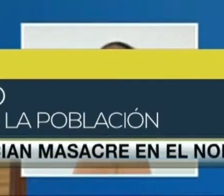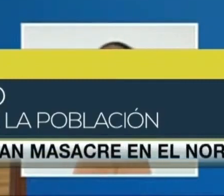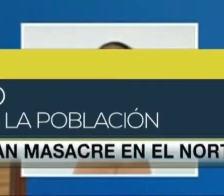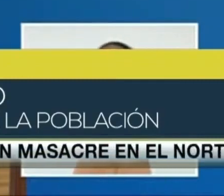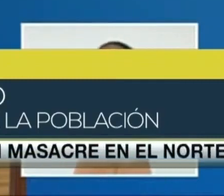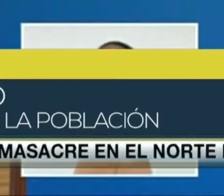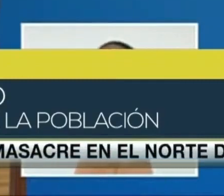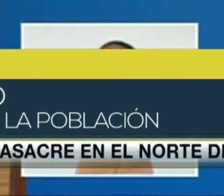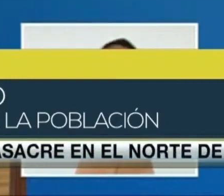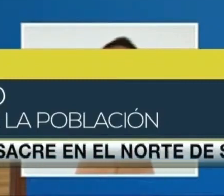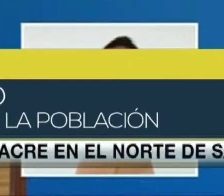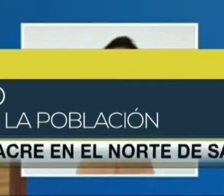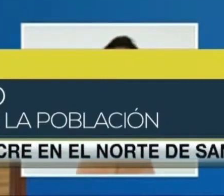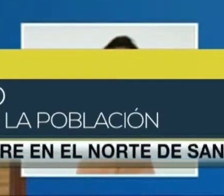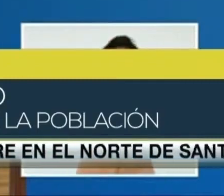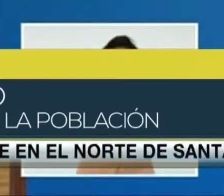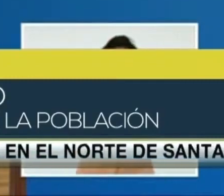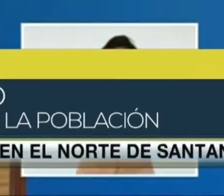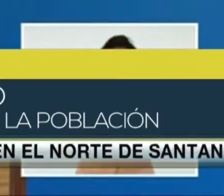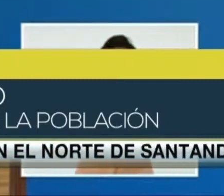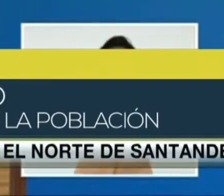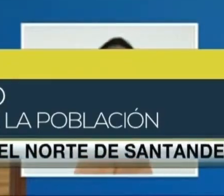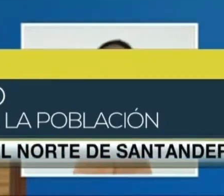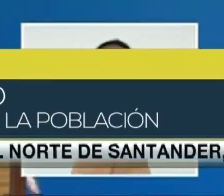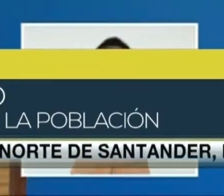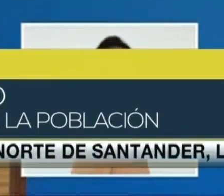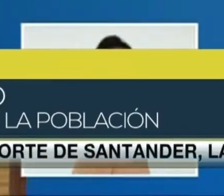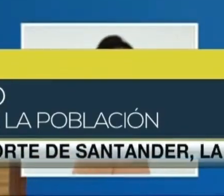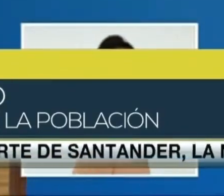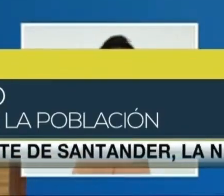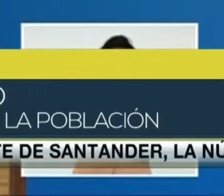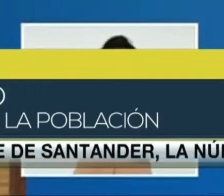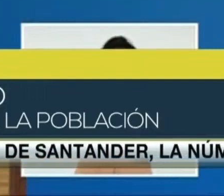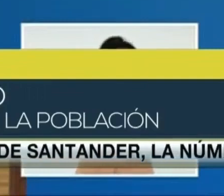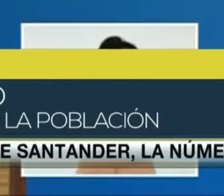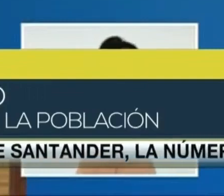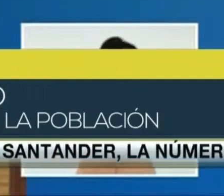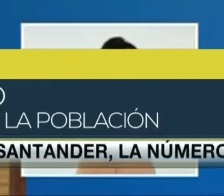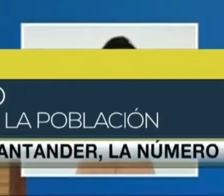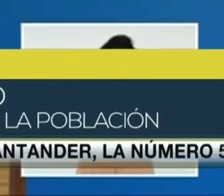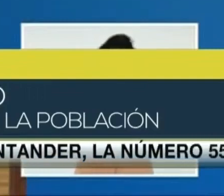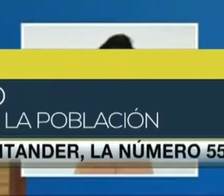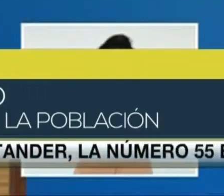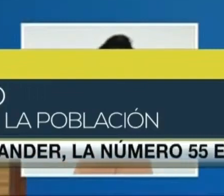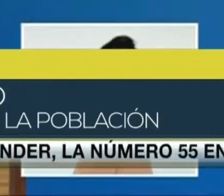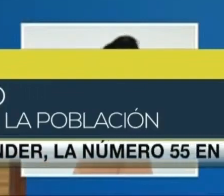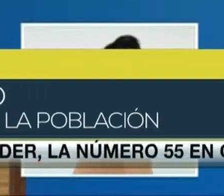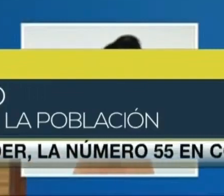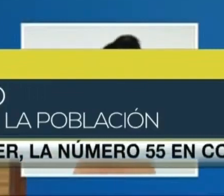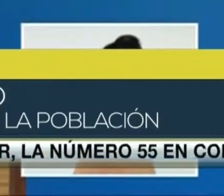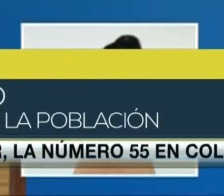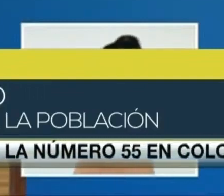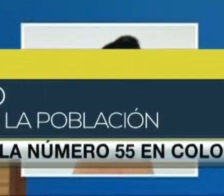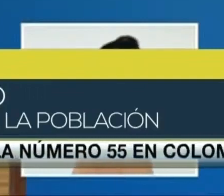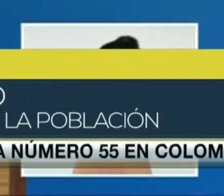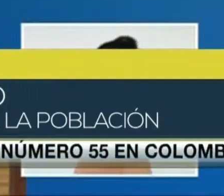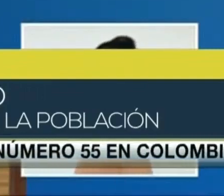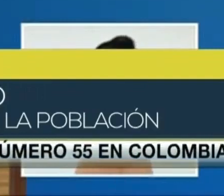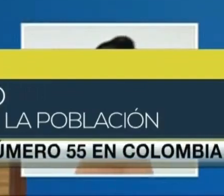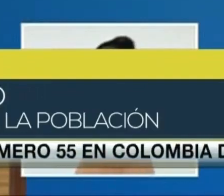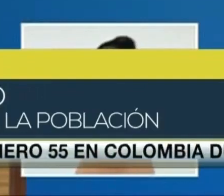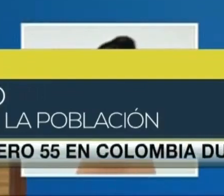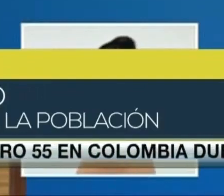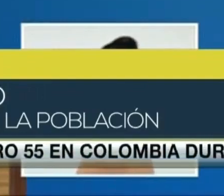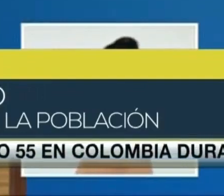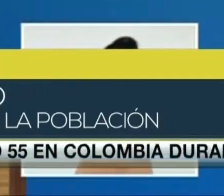Western Union envíe remesas a Cuba desde terceros países. Fue el suyo, señor